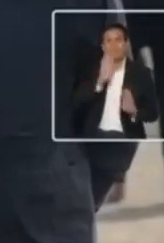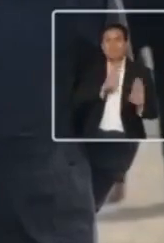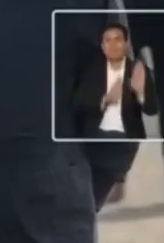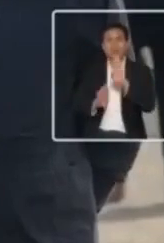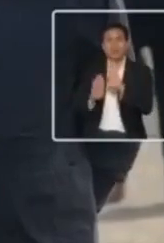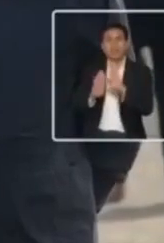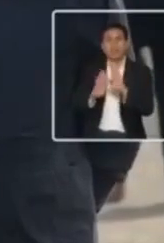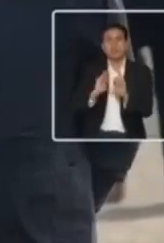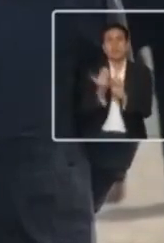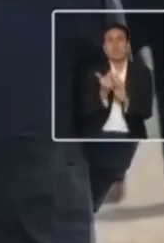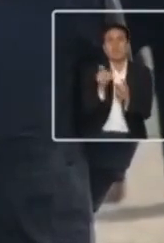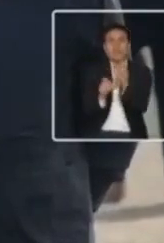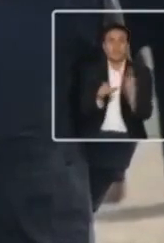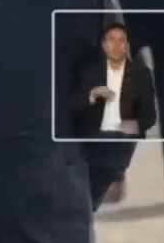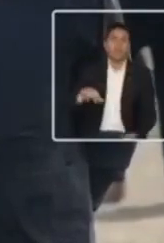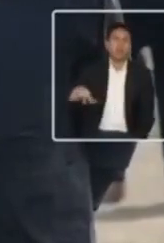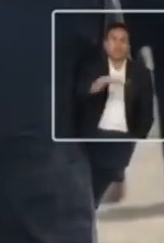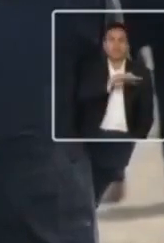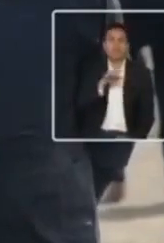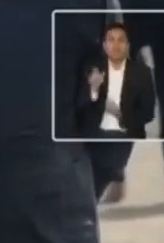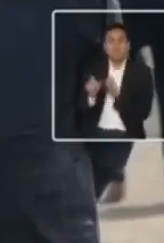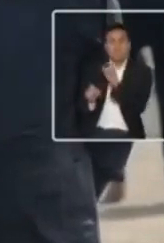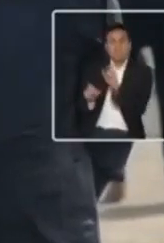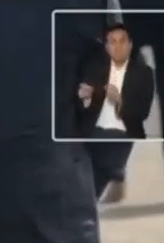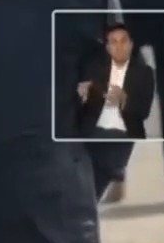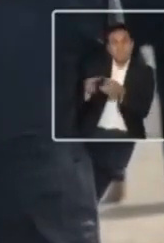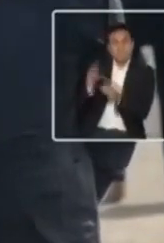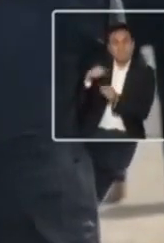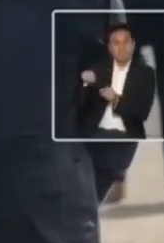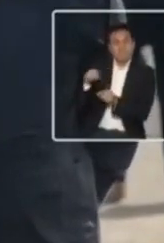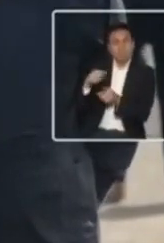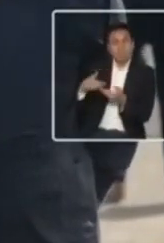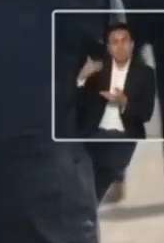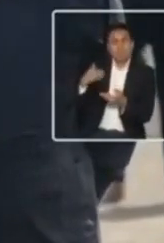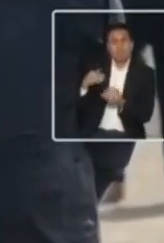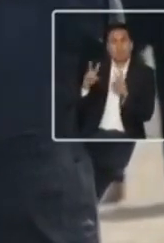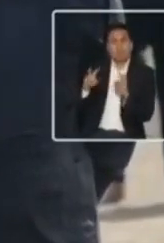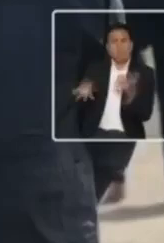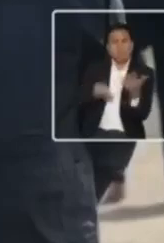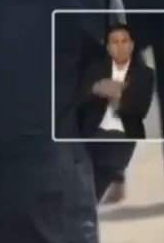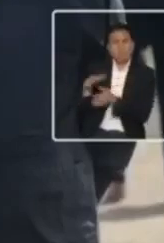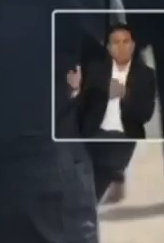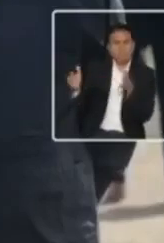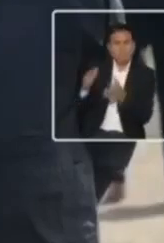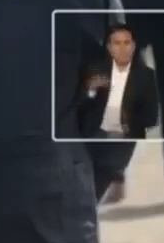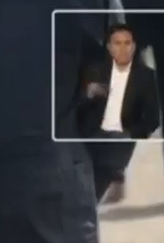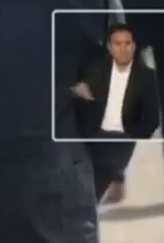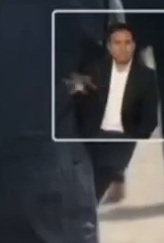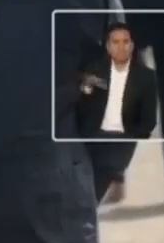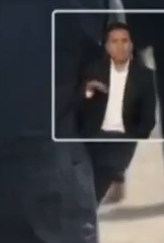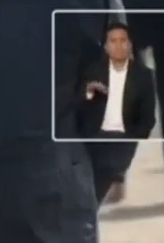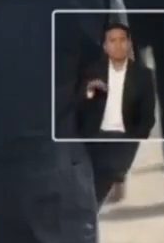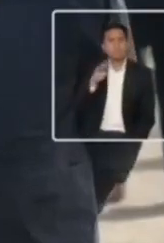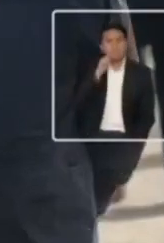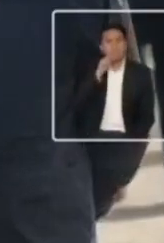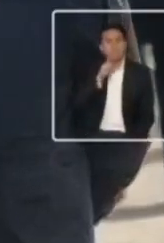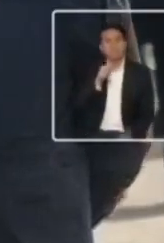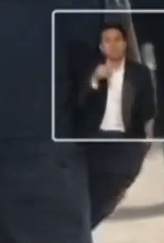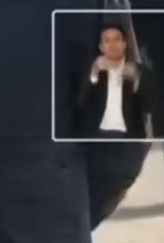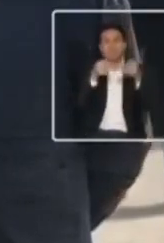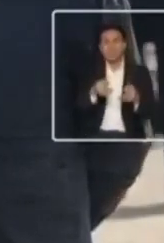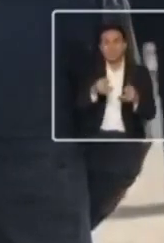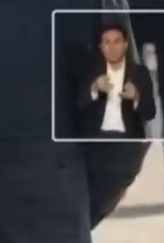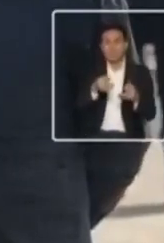resguardar y proteger a la población de agentes que han tenido en el pasado comportamientos violentos. O sea, ellos estaban